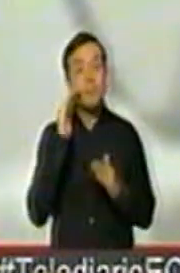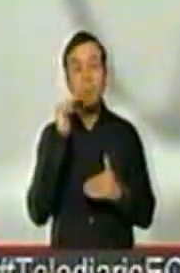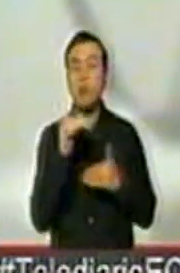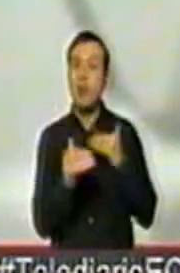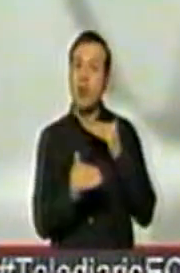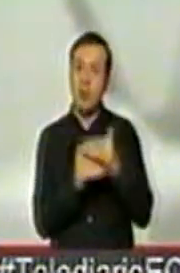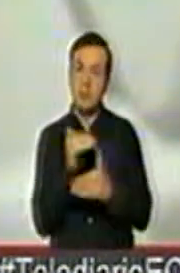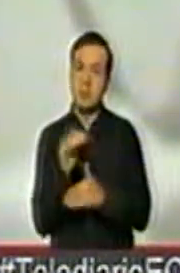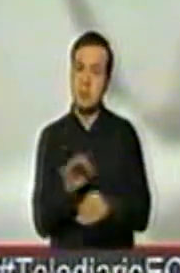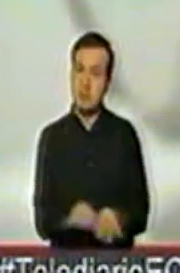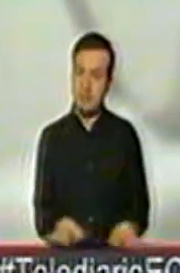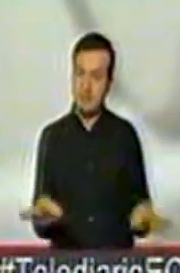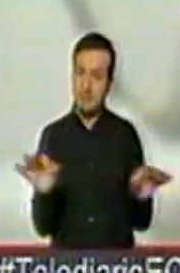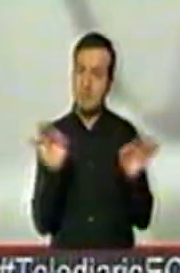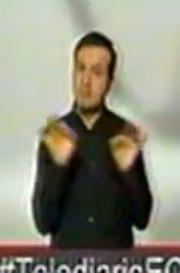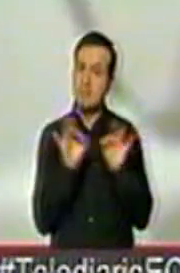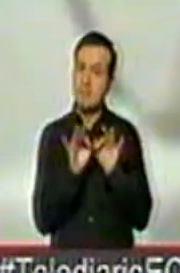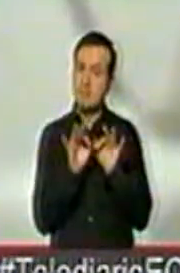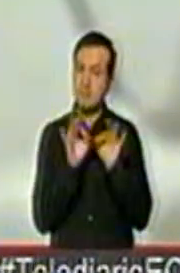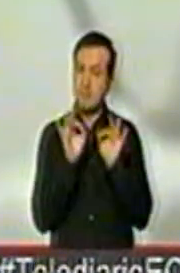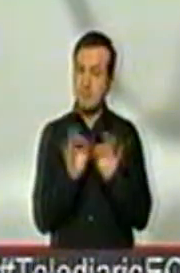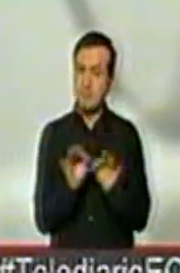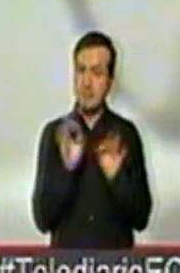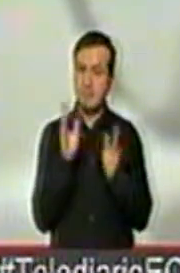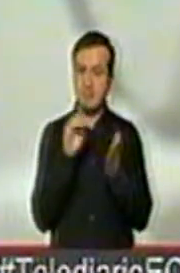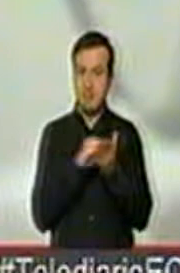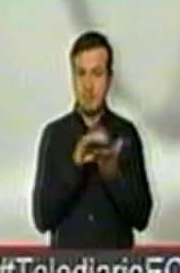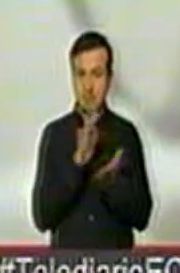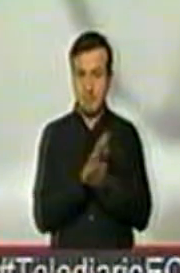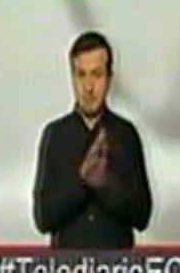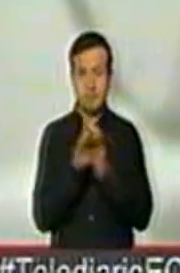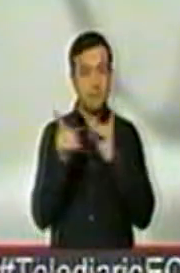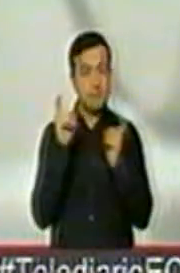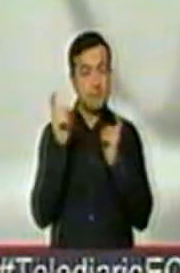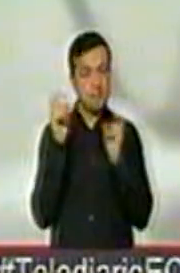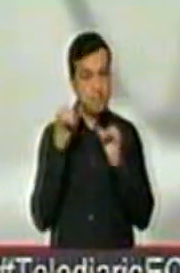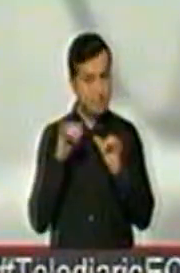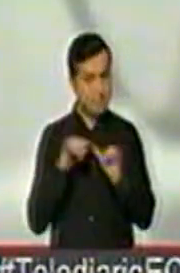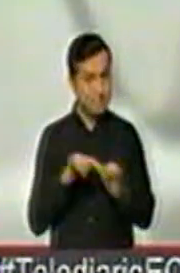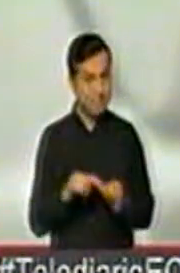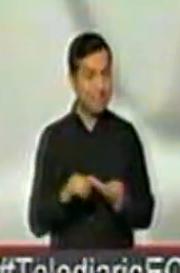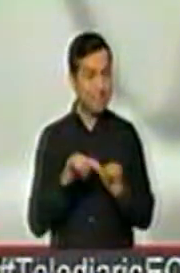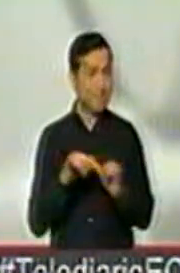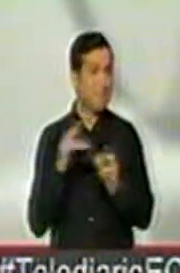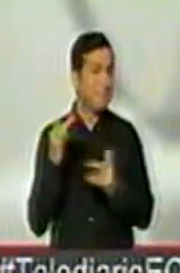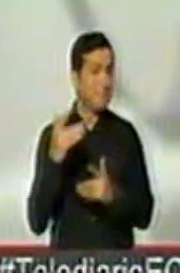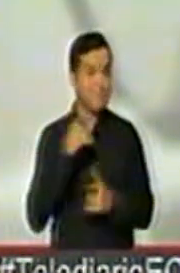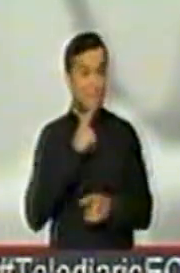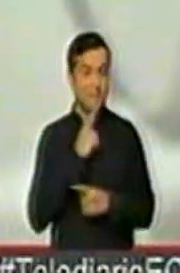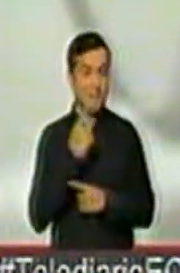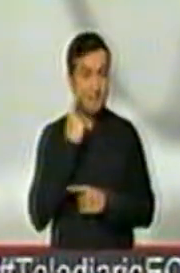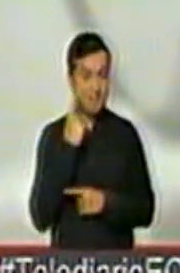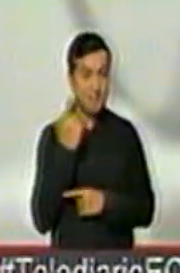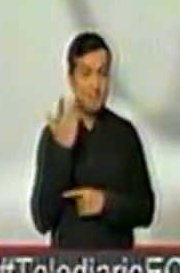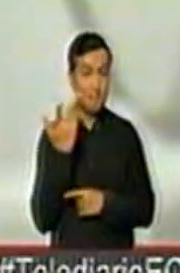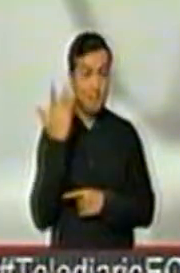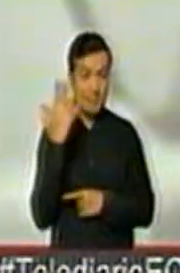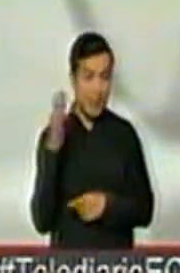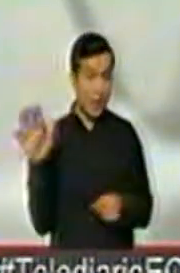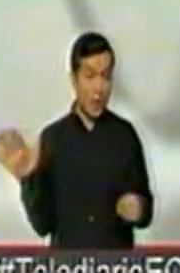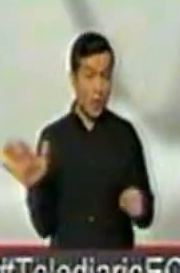procedimientos adecuados de acuerdo a lo que está establecido para los controles y espera que esto